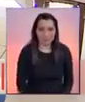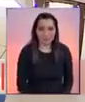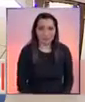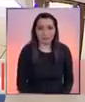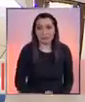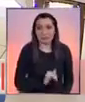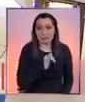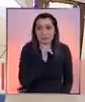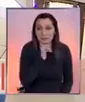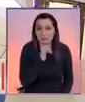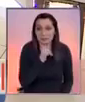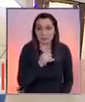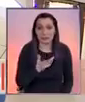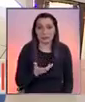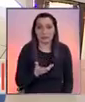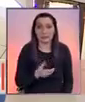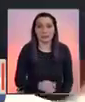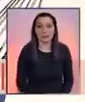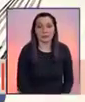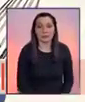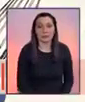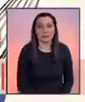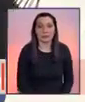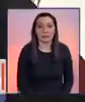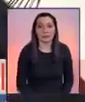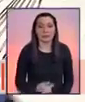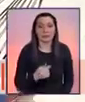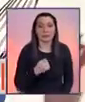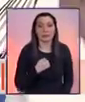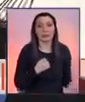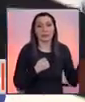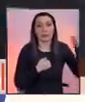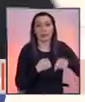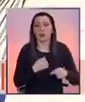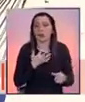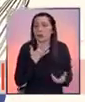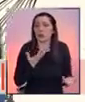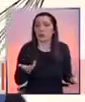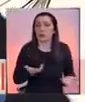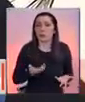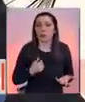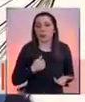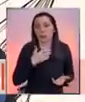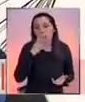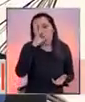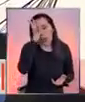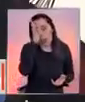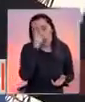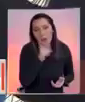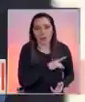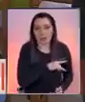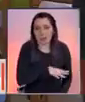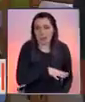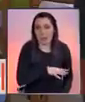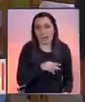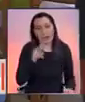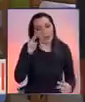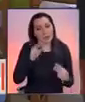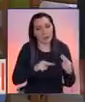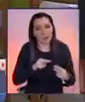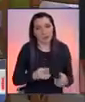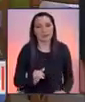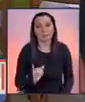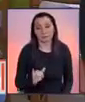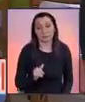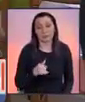No sé ensinar los samba nazi. Yo vení porque me enamoré de un chileno. ¿Te enamoraste de un